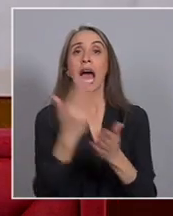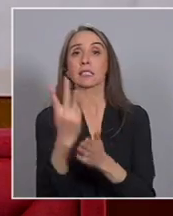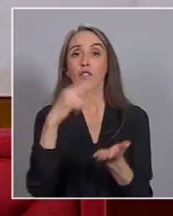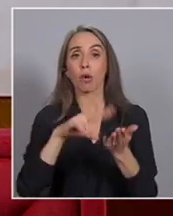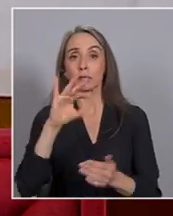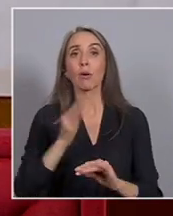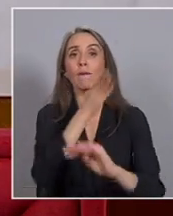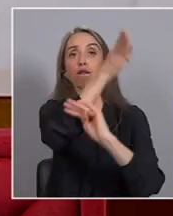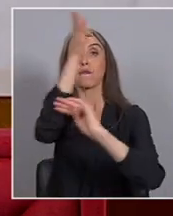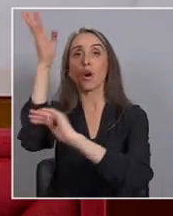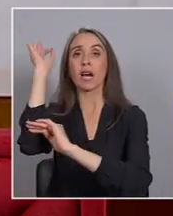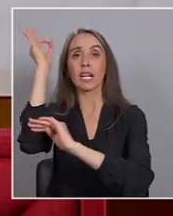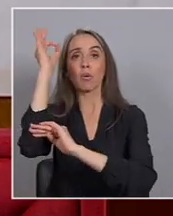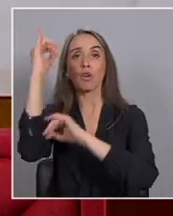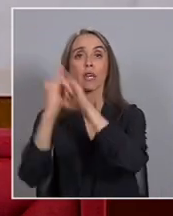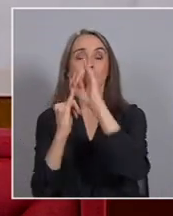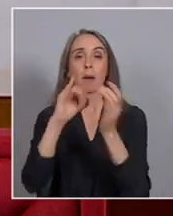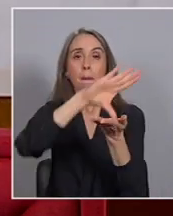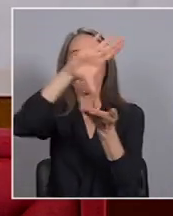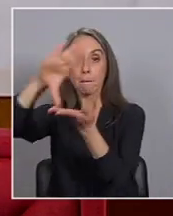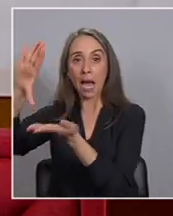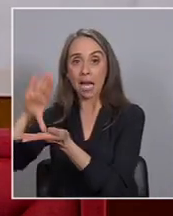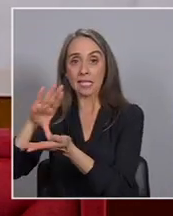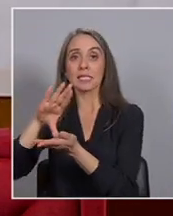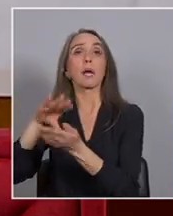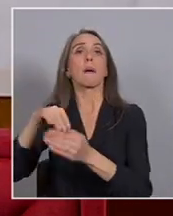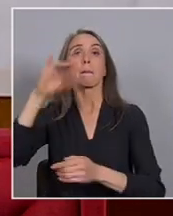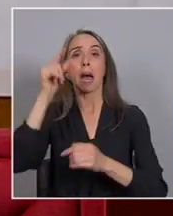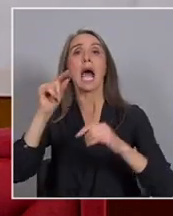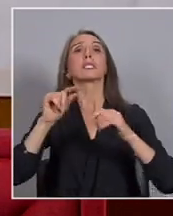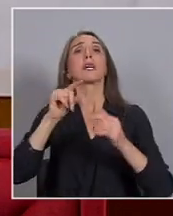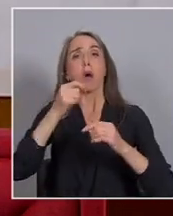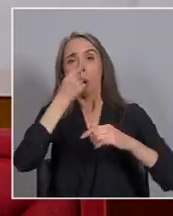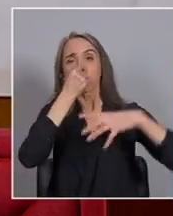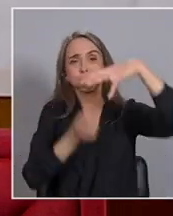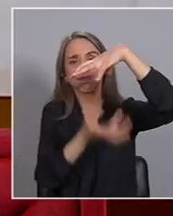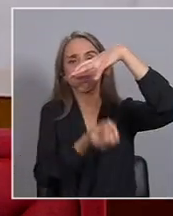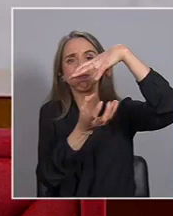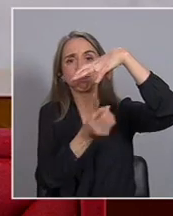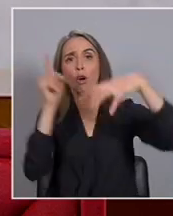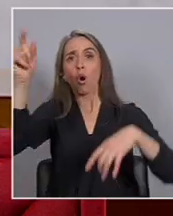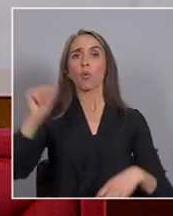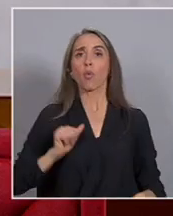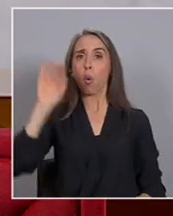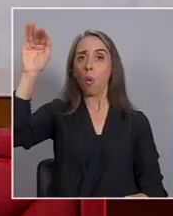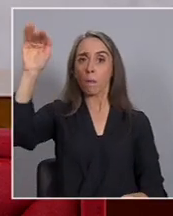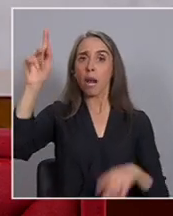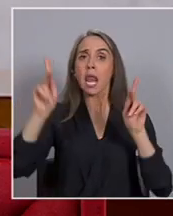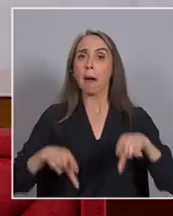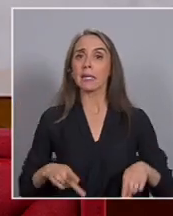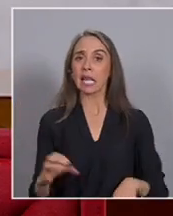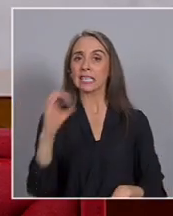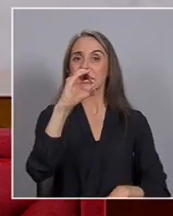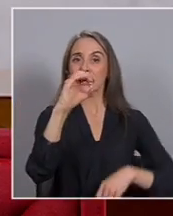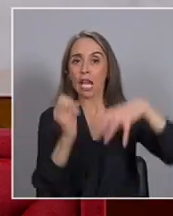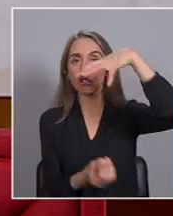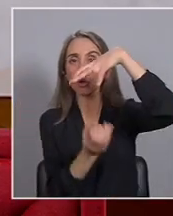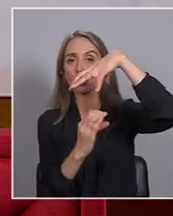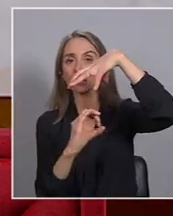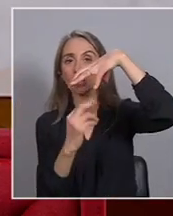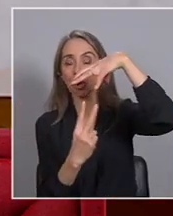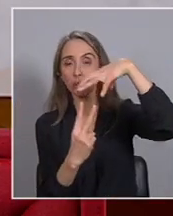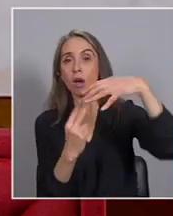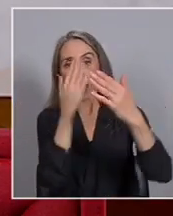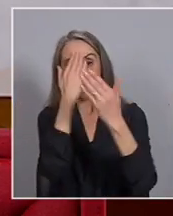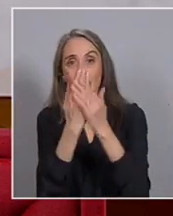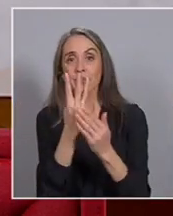foros internacionales al que el resto de los países, en particular aquellos que son más contaminantes, cumplan también con esta meta. Porque enfrentar la